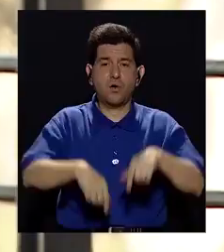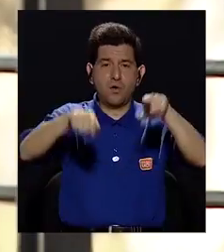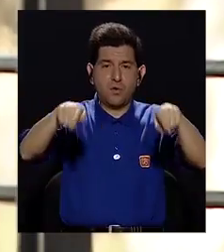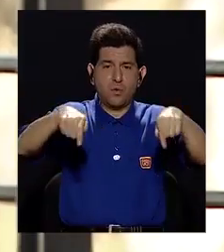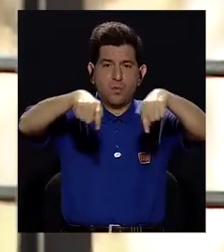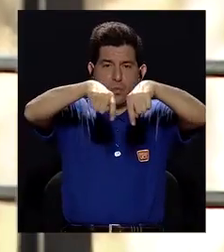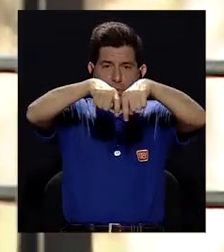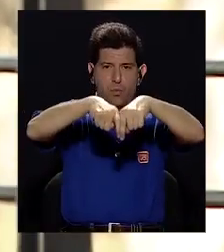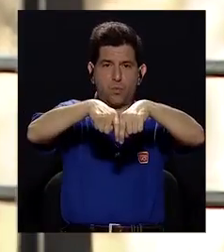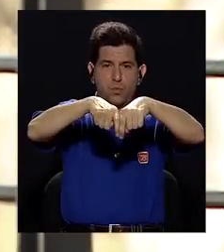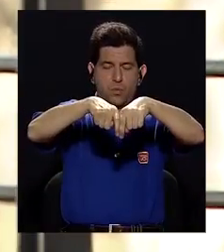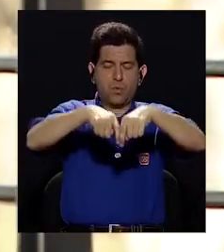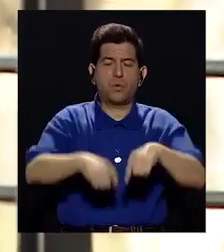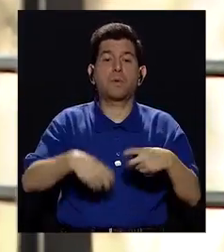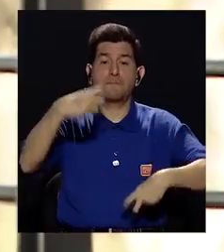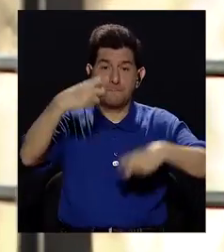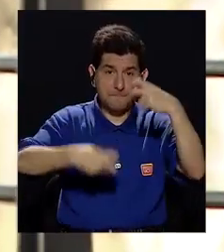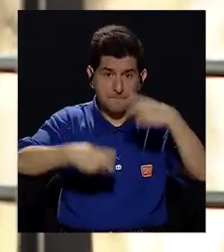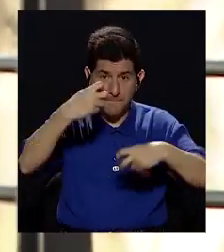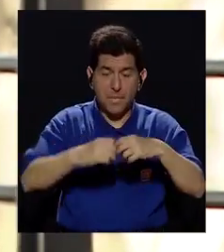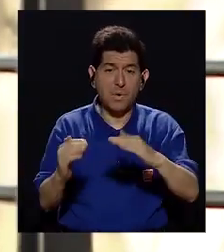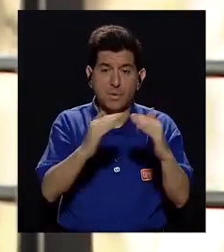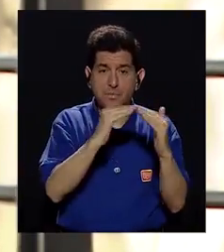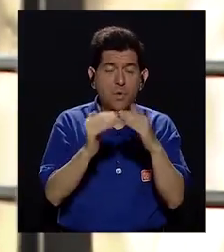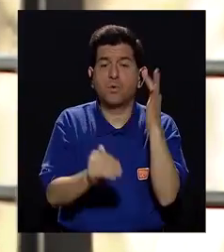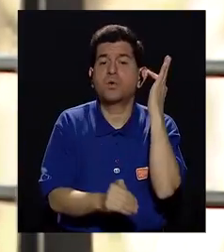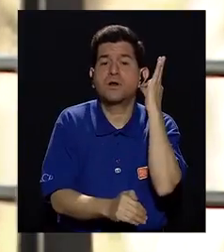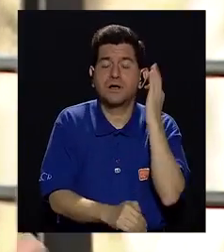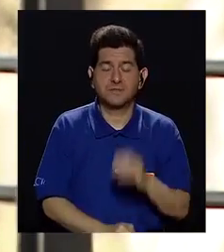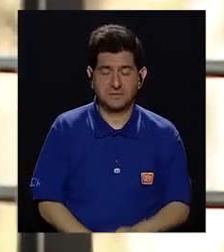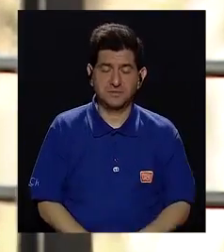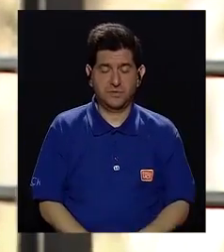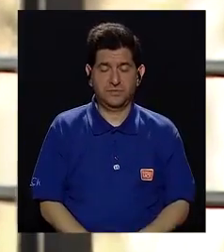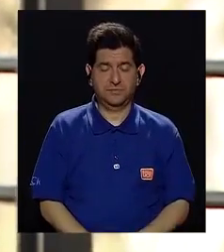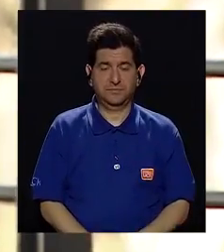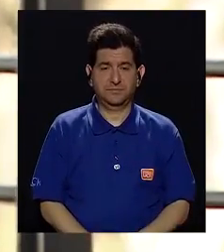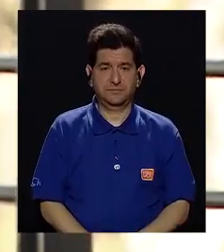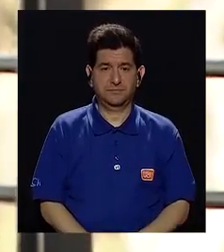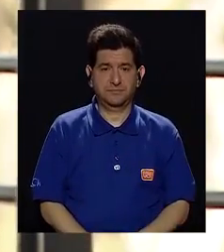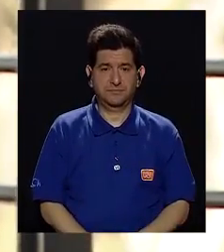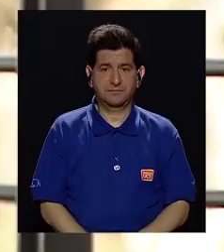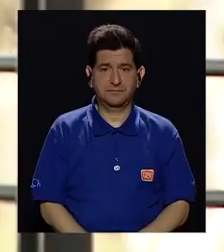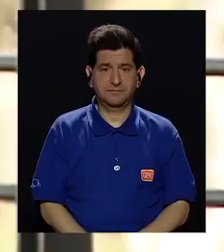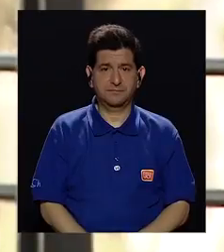cerradas. Y nos da más problema eso en la población femenina de aquí para atrás,